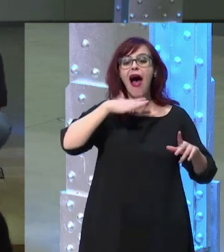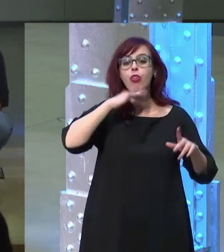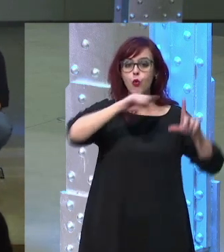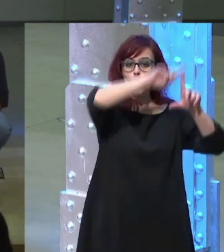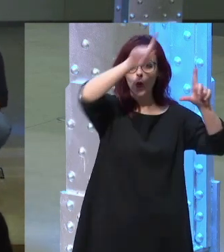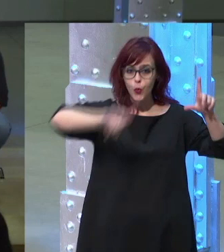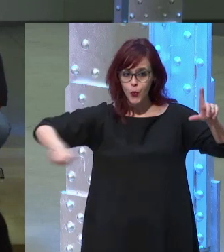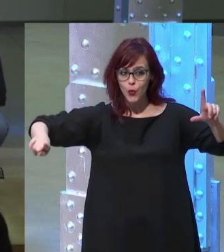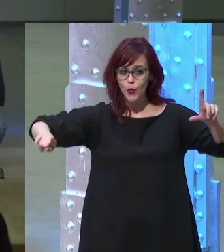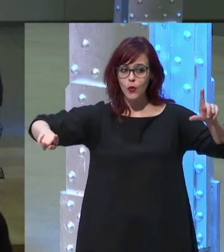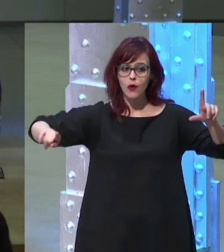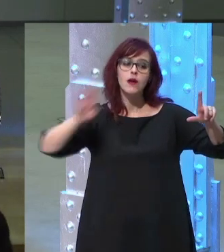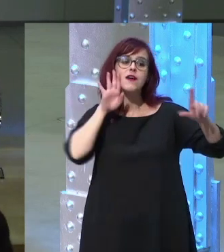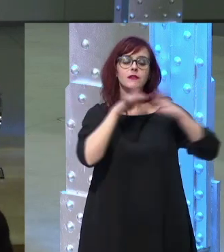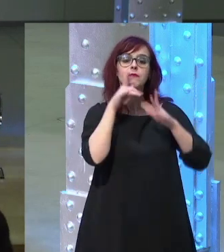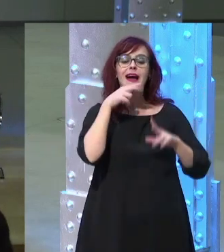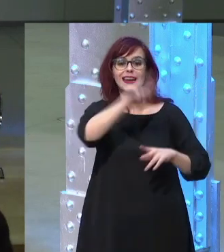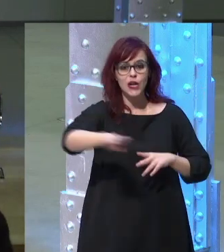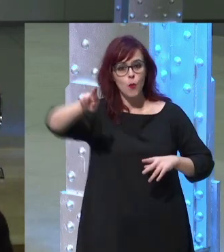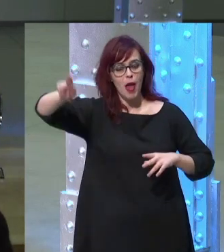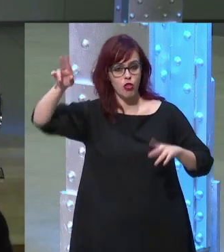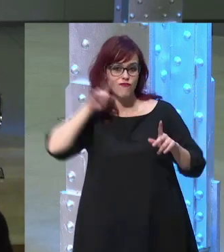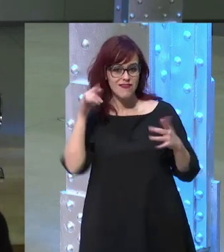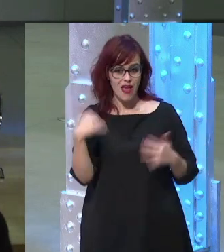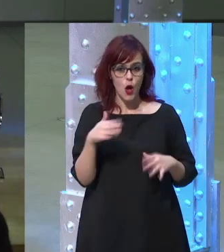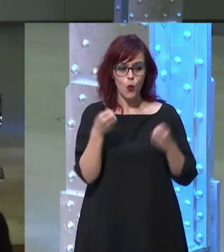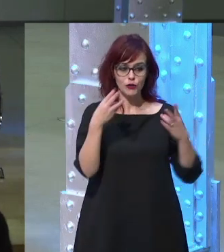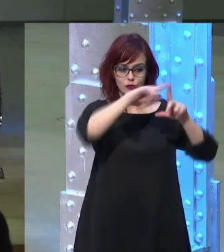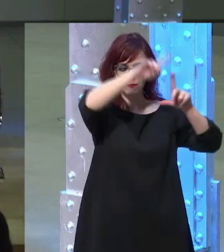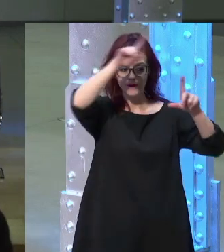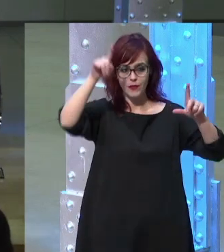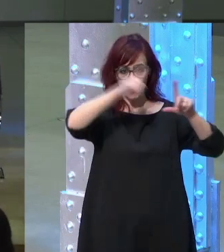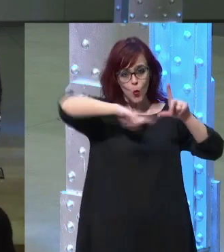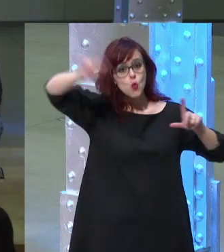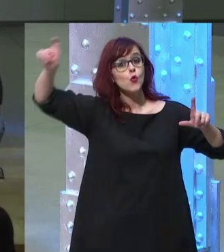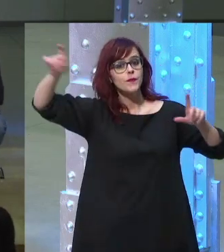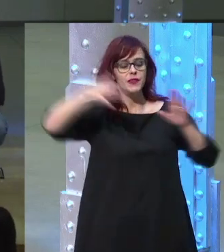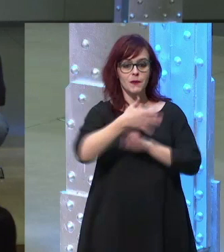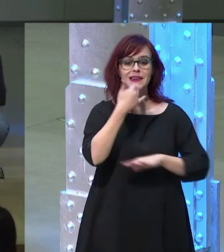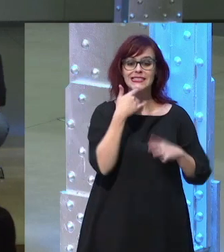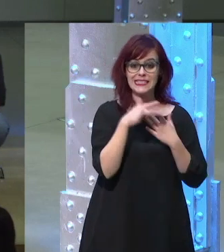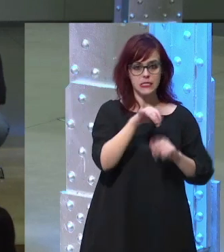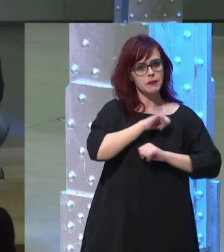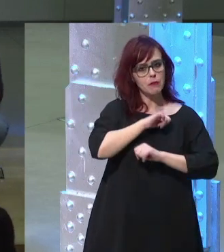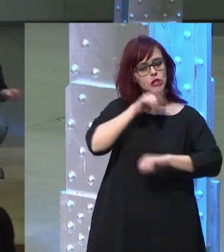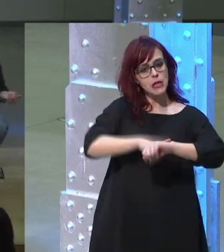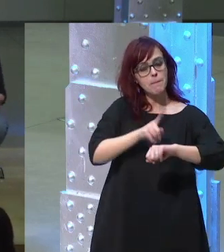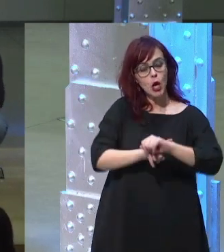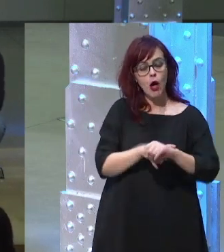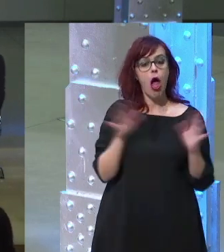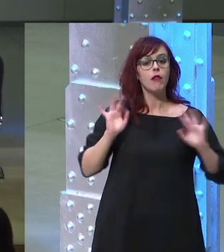curva azul significa gente recuperada de la enfermedad. Muerta. Como veis, si esperamos el suficiente tiempo y no